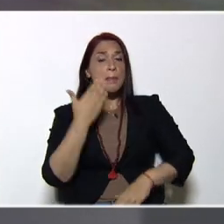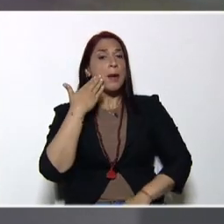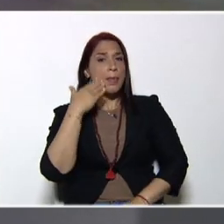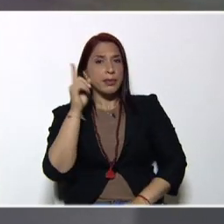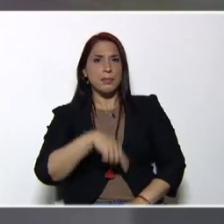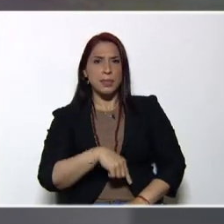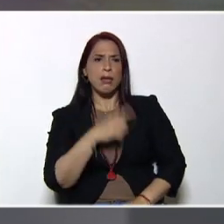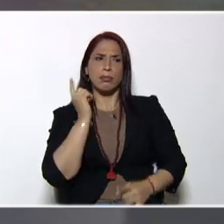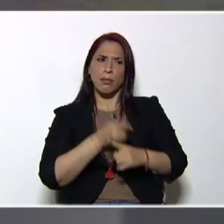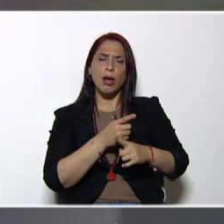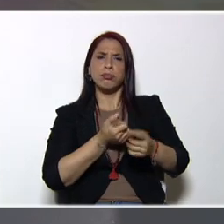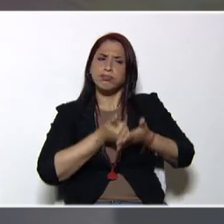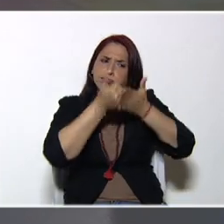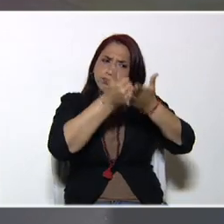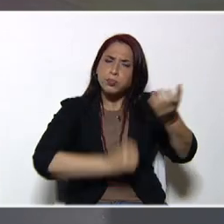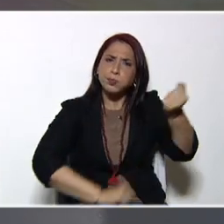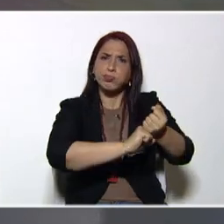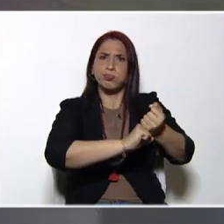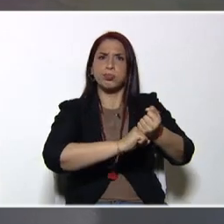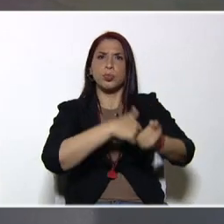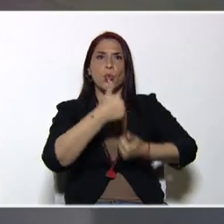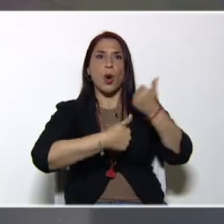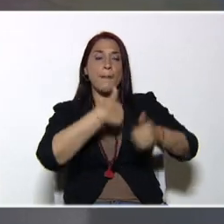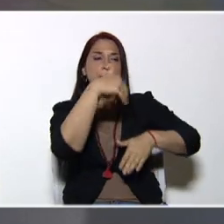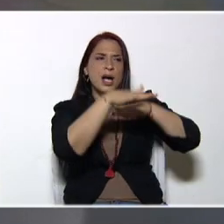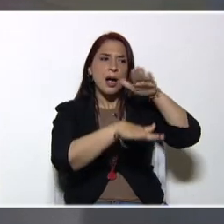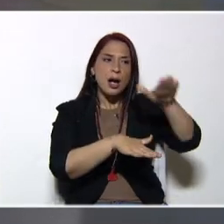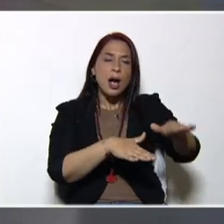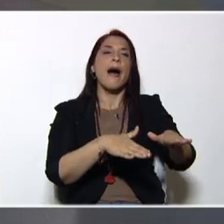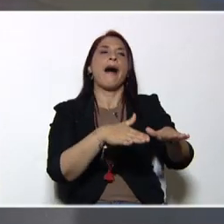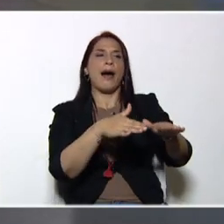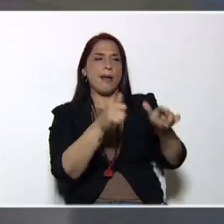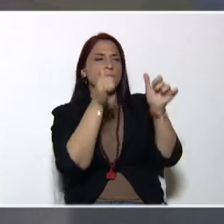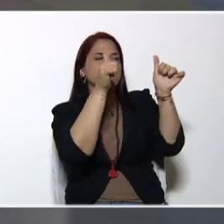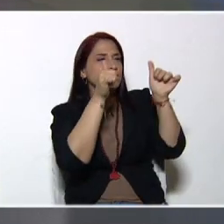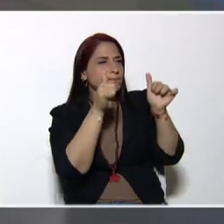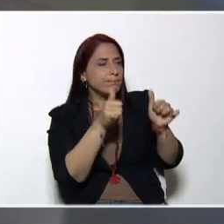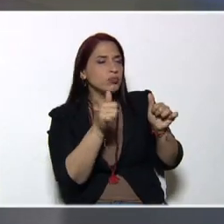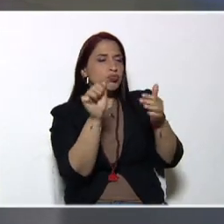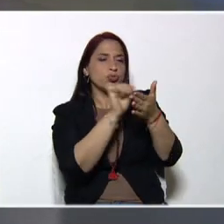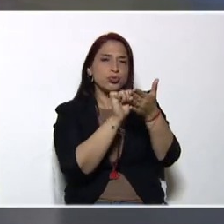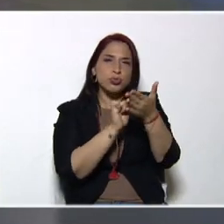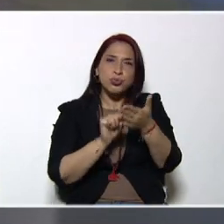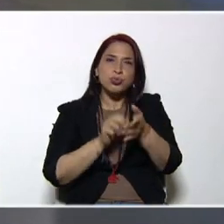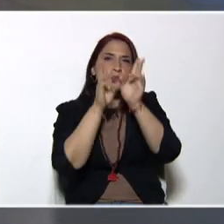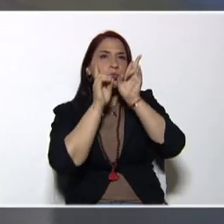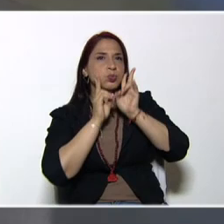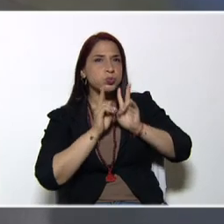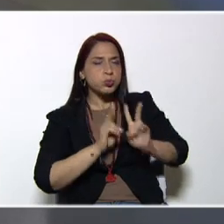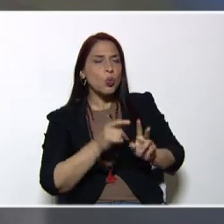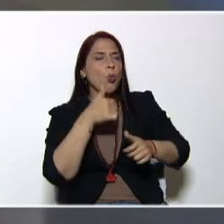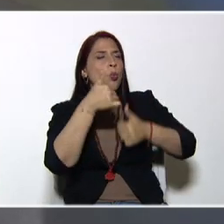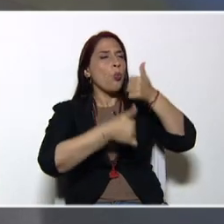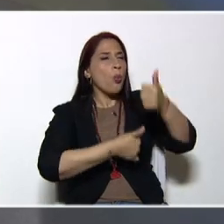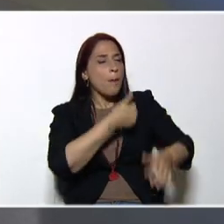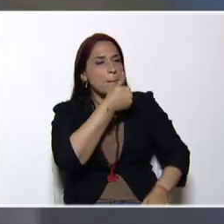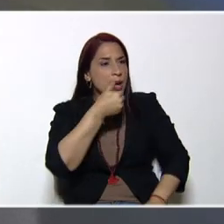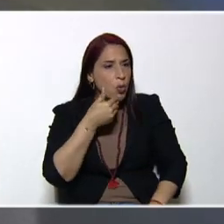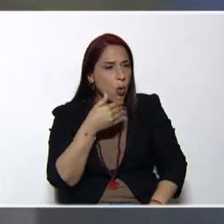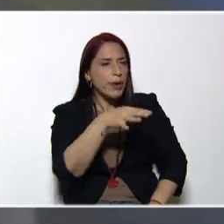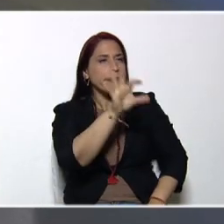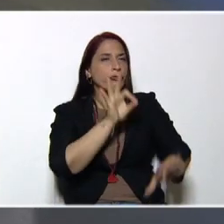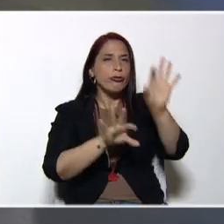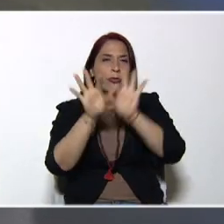estaba involucrada en esto. Los pasos que seguí fue sacar los cuadros, los limpié, clasifiqué los mejores, tomé de